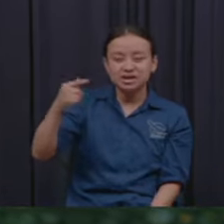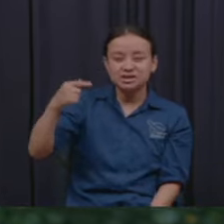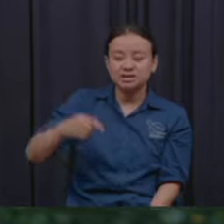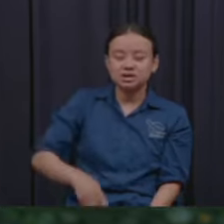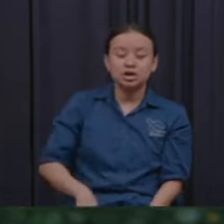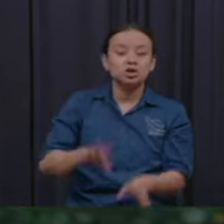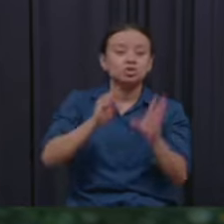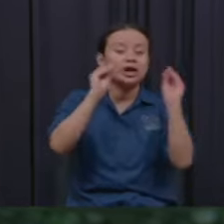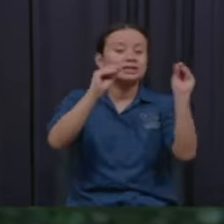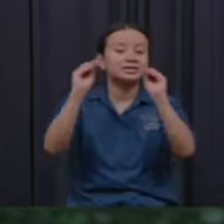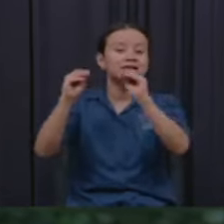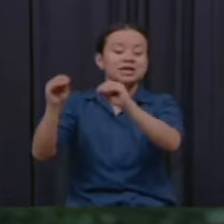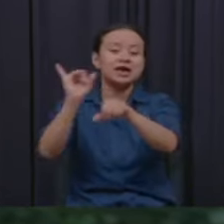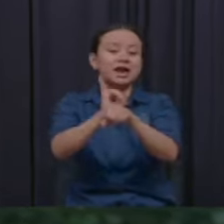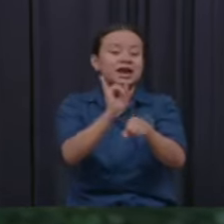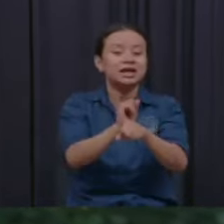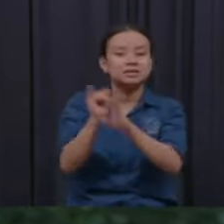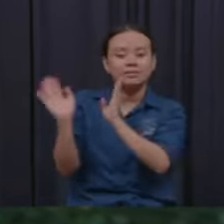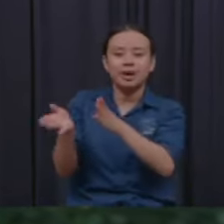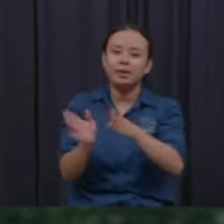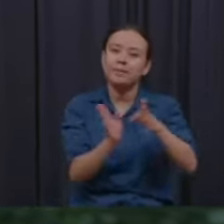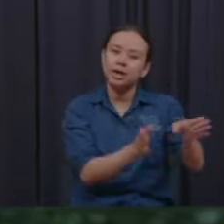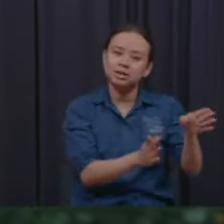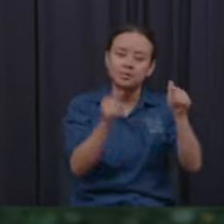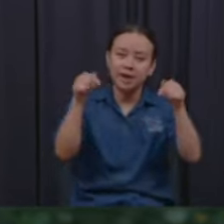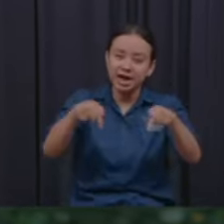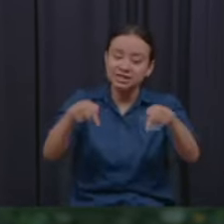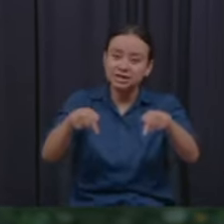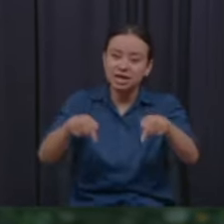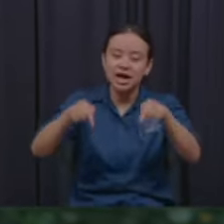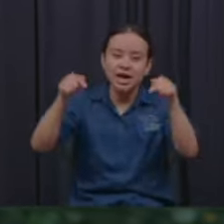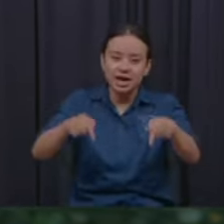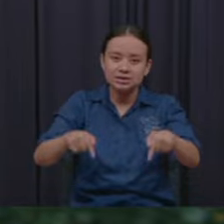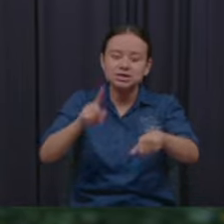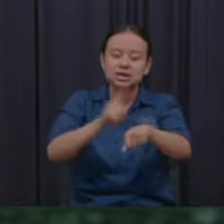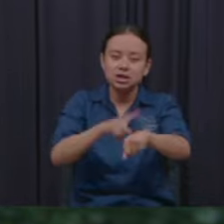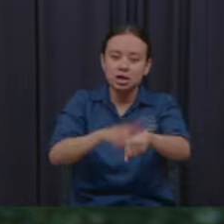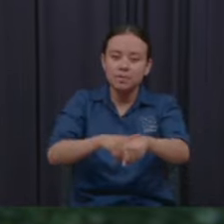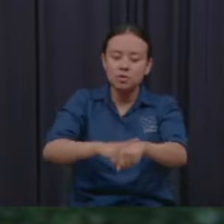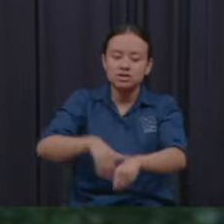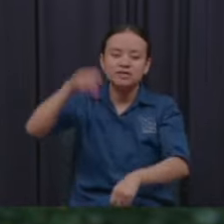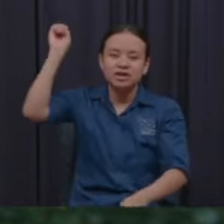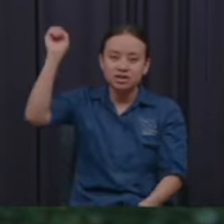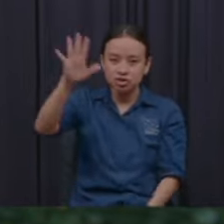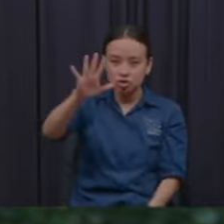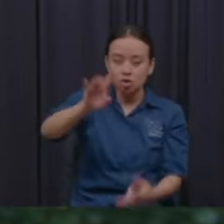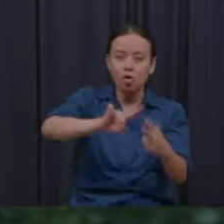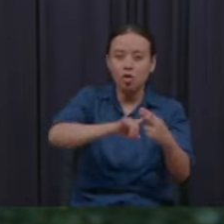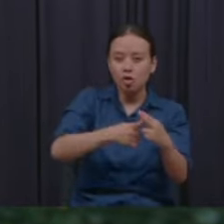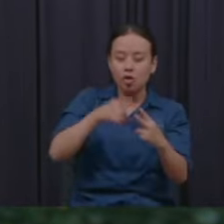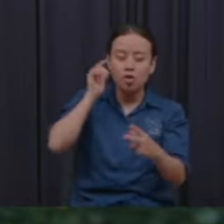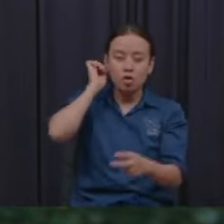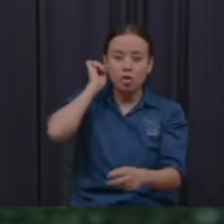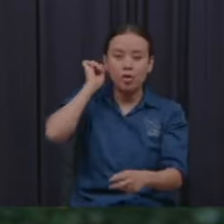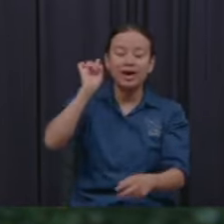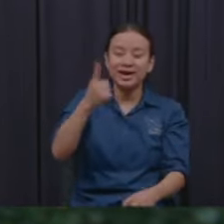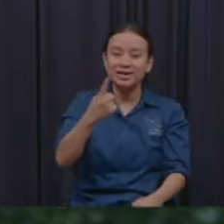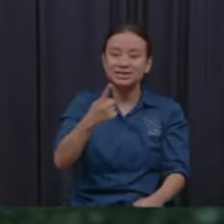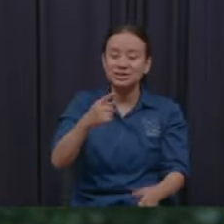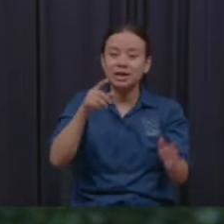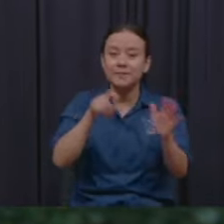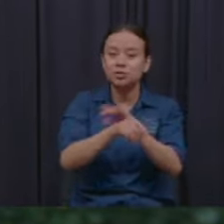para decirles que se prepararan para esta bendición en base a Génesis capítulo 15, versículo 1, que